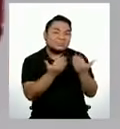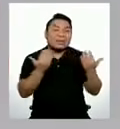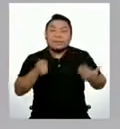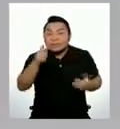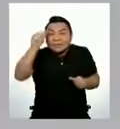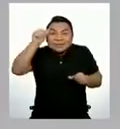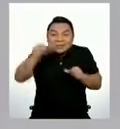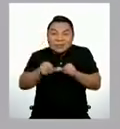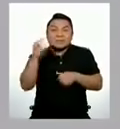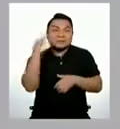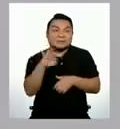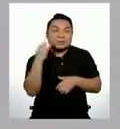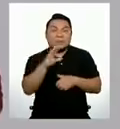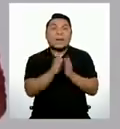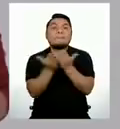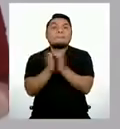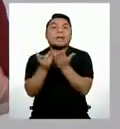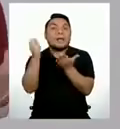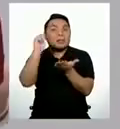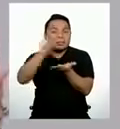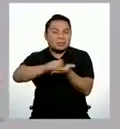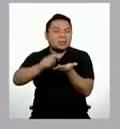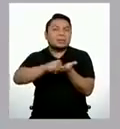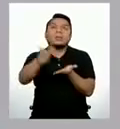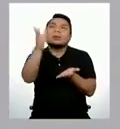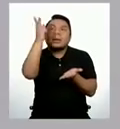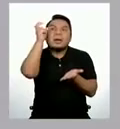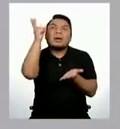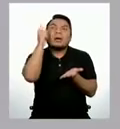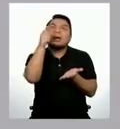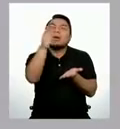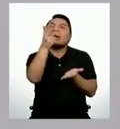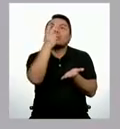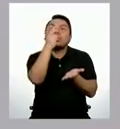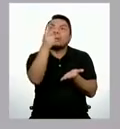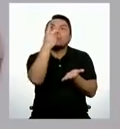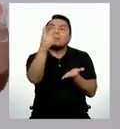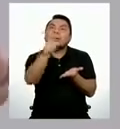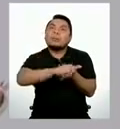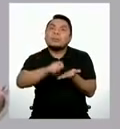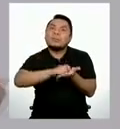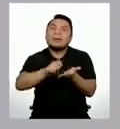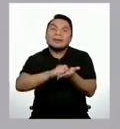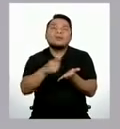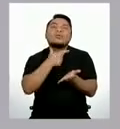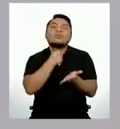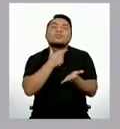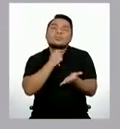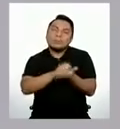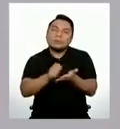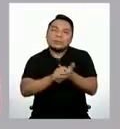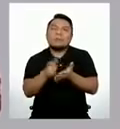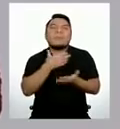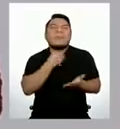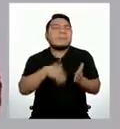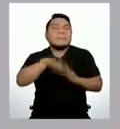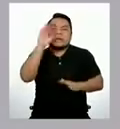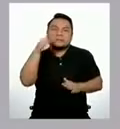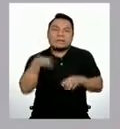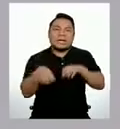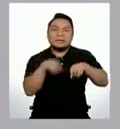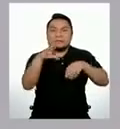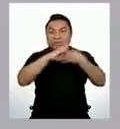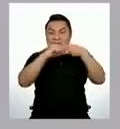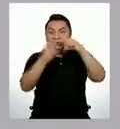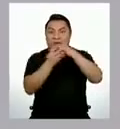Recuerda tener siempre a mano papel y lápiz para tomar apuntes de la información más importante que te haya gustado o la que más te haya impactado